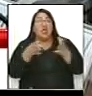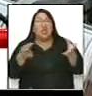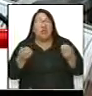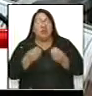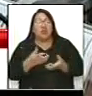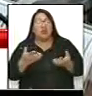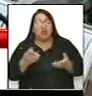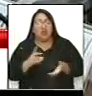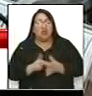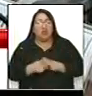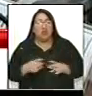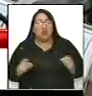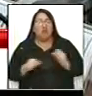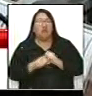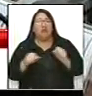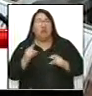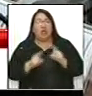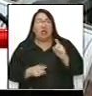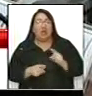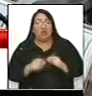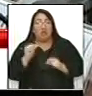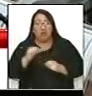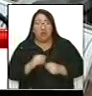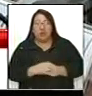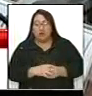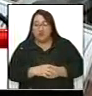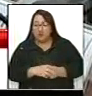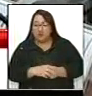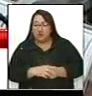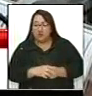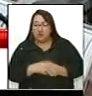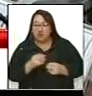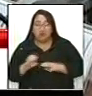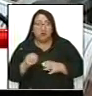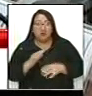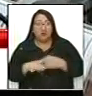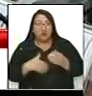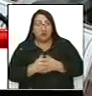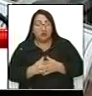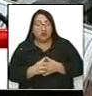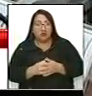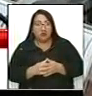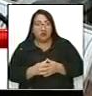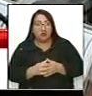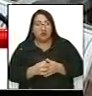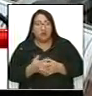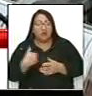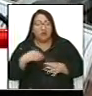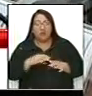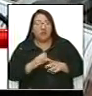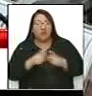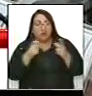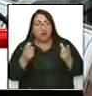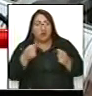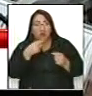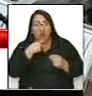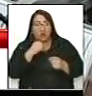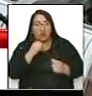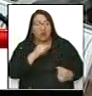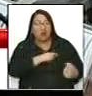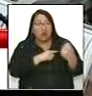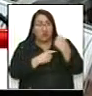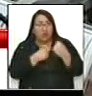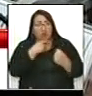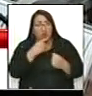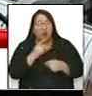muchas cosas, y de repente para algunos deshonestos, porque hacemos lo imposible y nos hacemos grandes mujeres, super